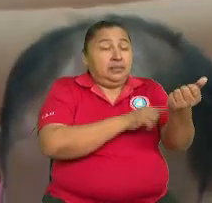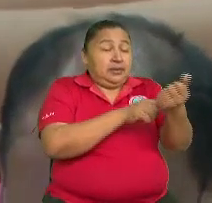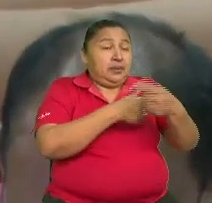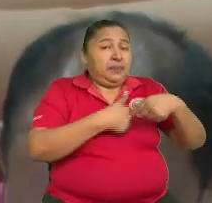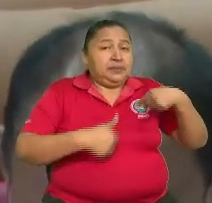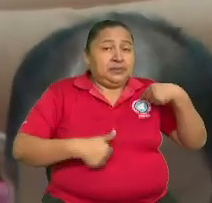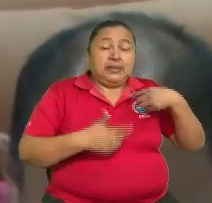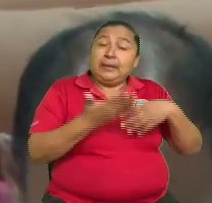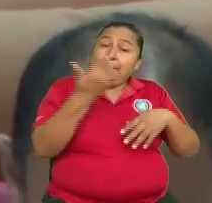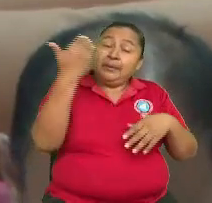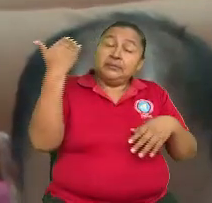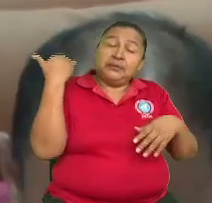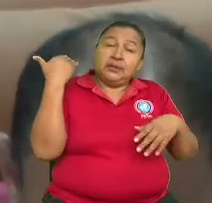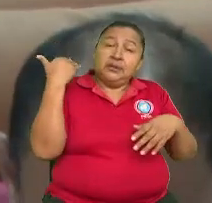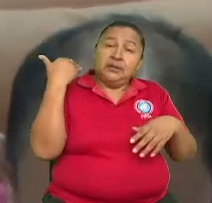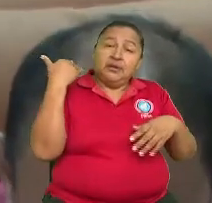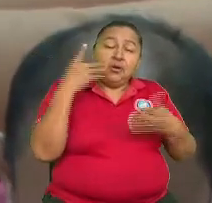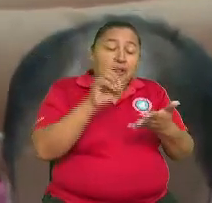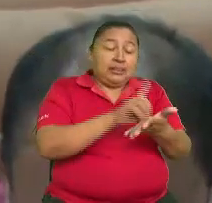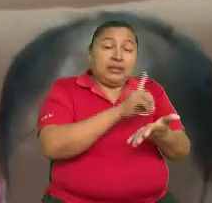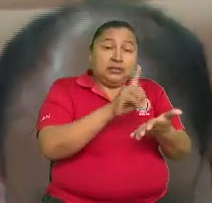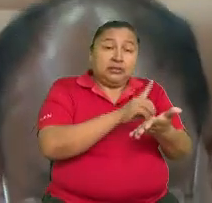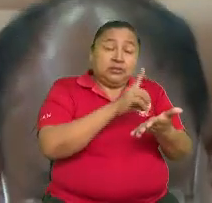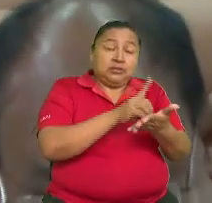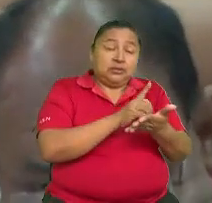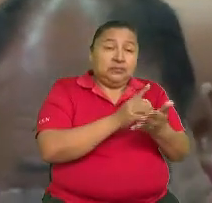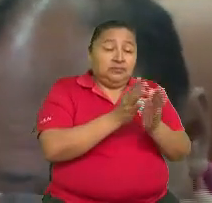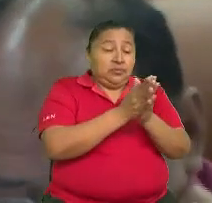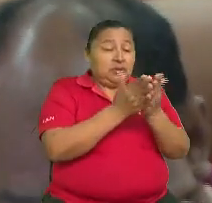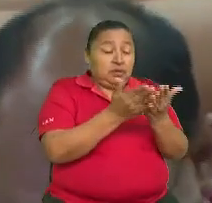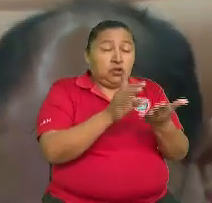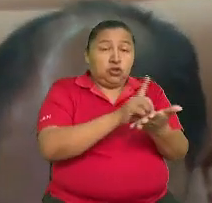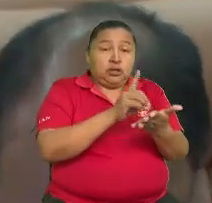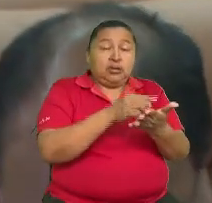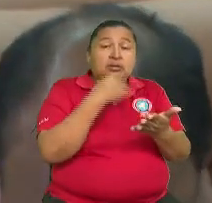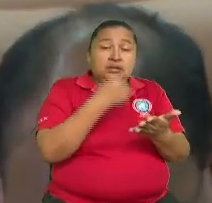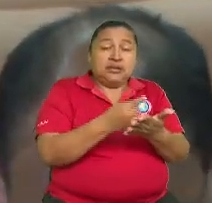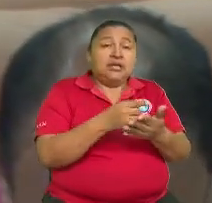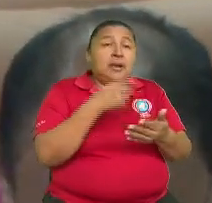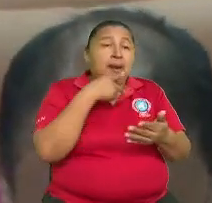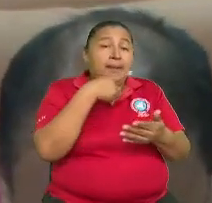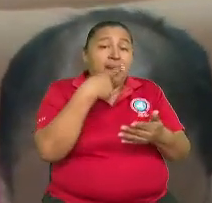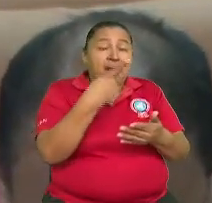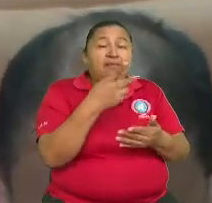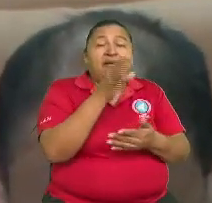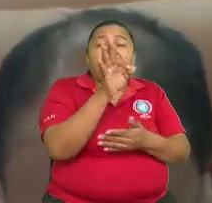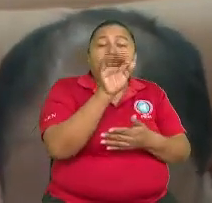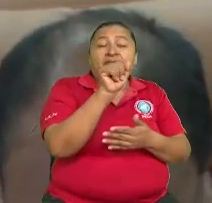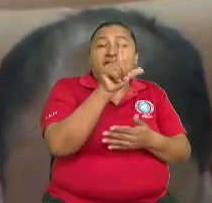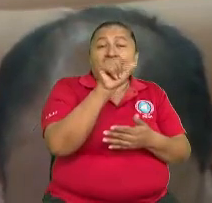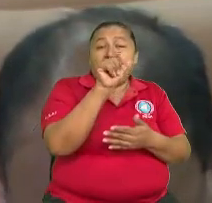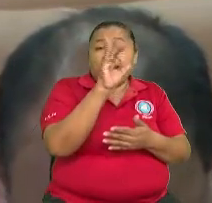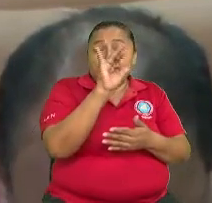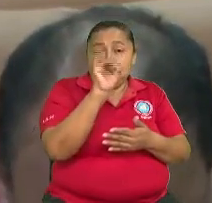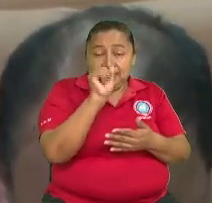vez pasada, con el diccionario de la Real Academia en mano, nos dijo qué significaba esa palabra.